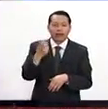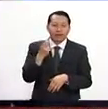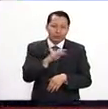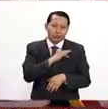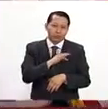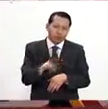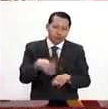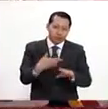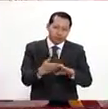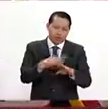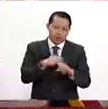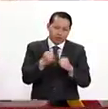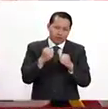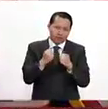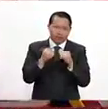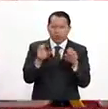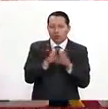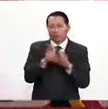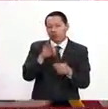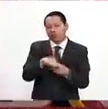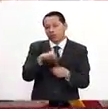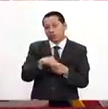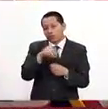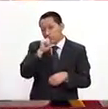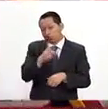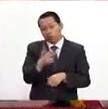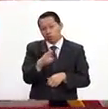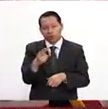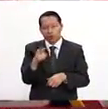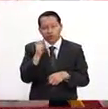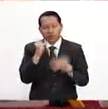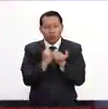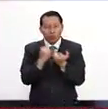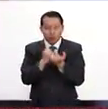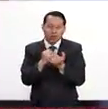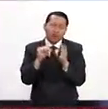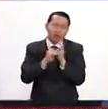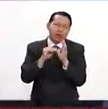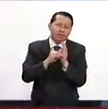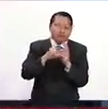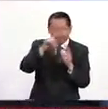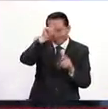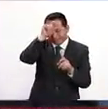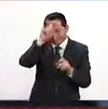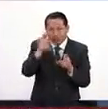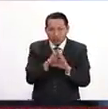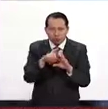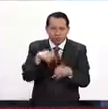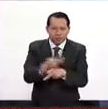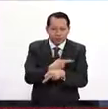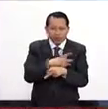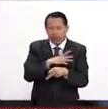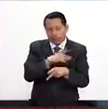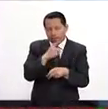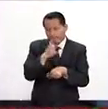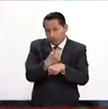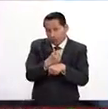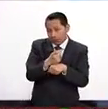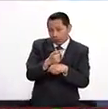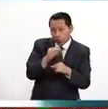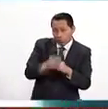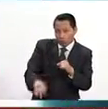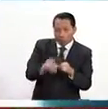efecto significativo en el desenlace de las elecciones del 8 de noviembre. Son todavía preguntas que quedan en el aire. Esta primera audiencia no es la última. Tienen